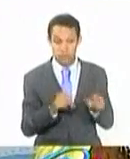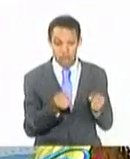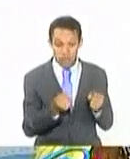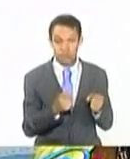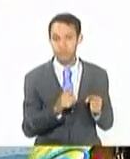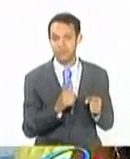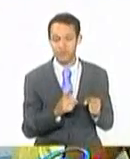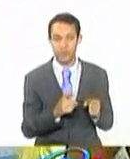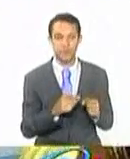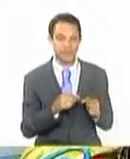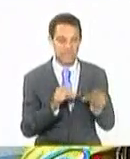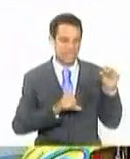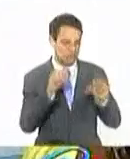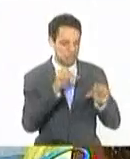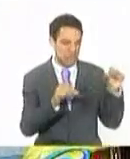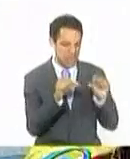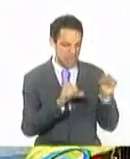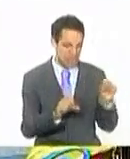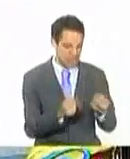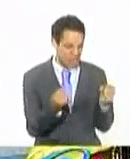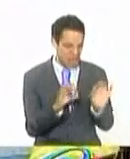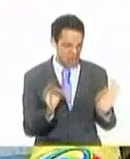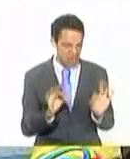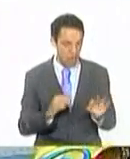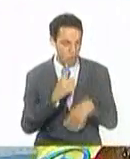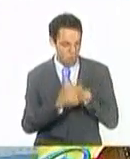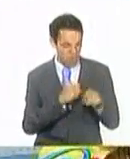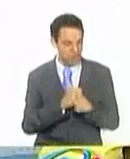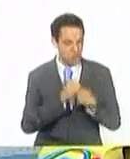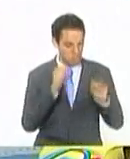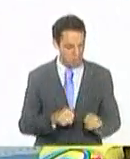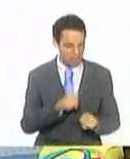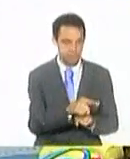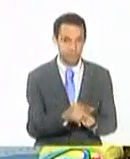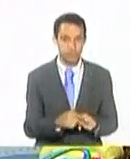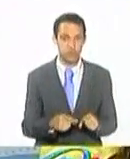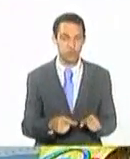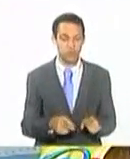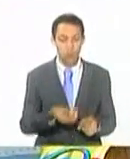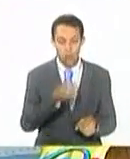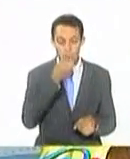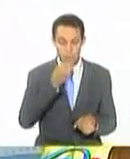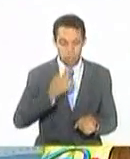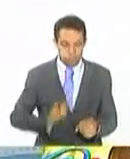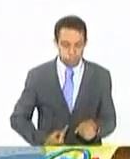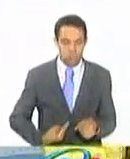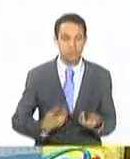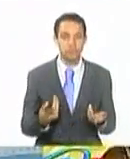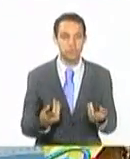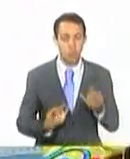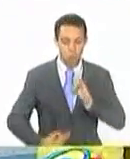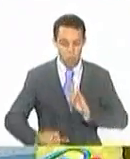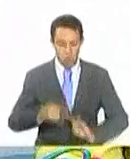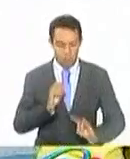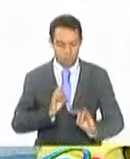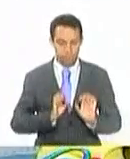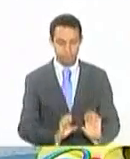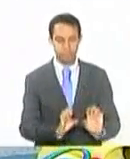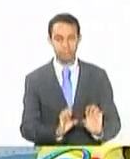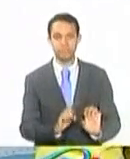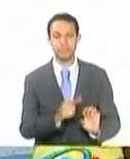A eso le tengo que haber echado muchas cosas químicas que el cuerpo no tiene las las capacidades de